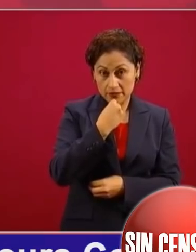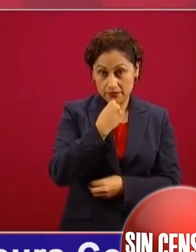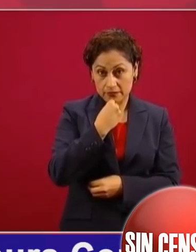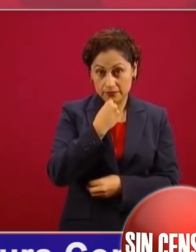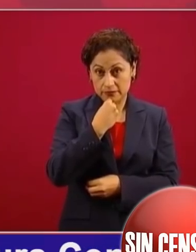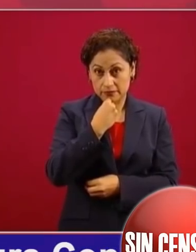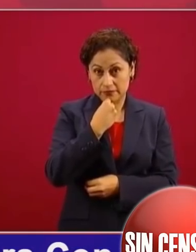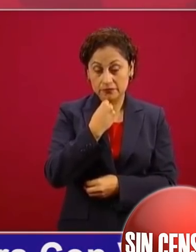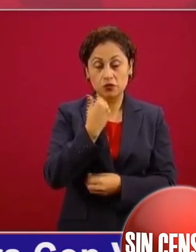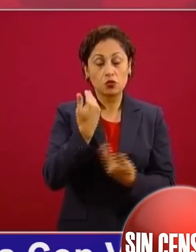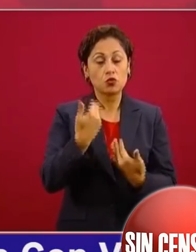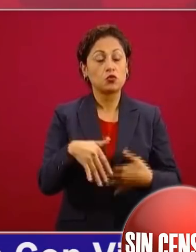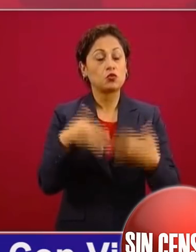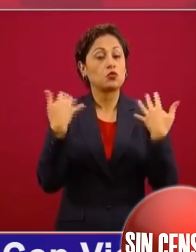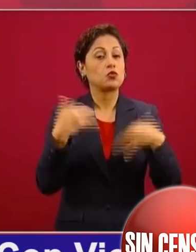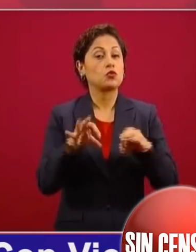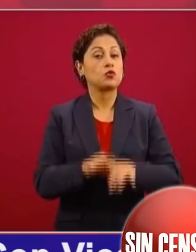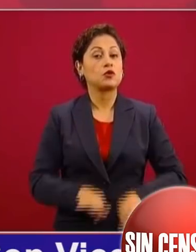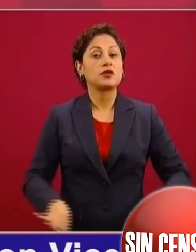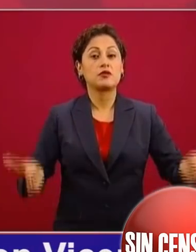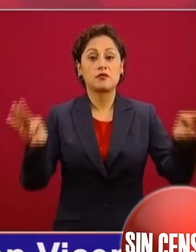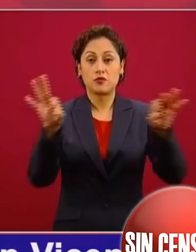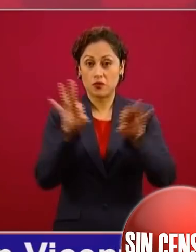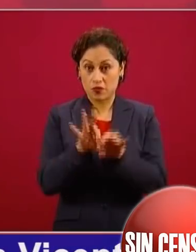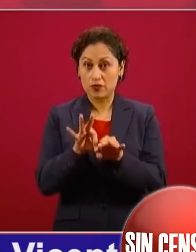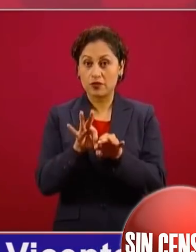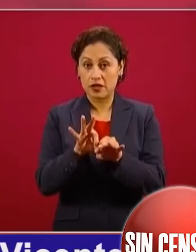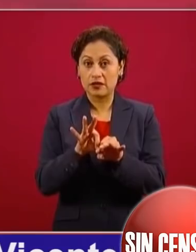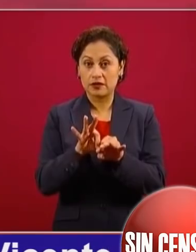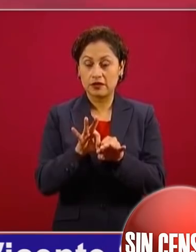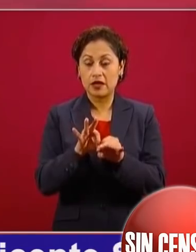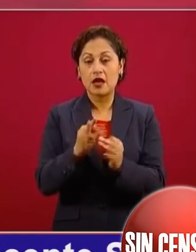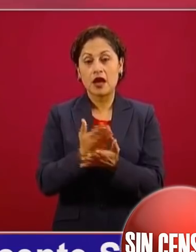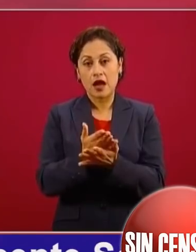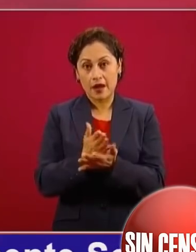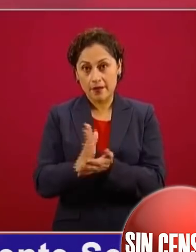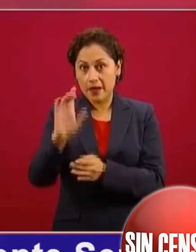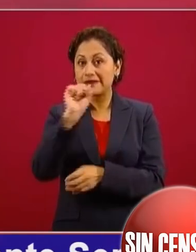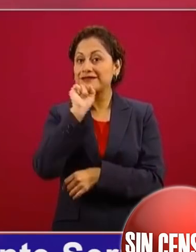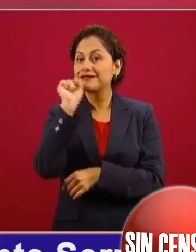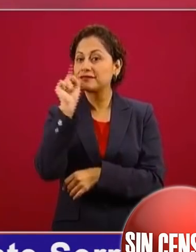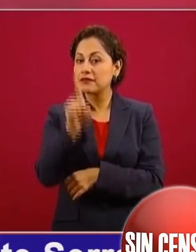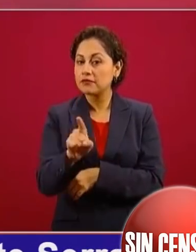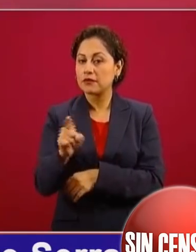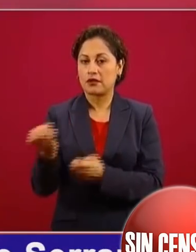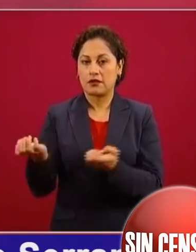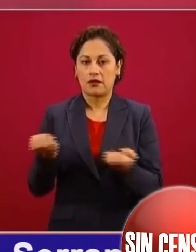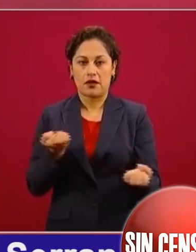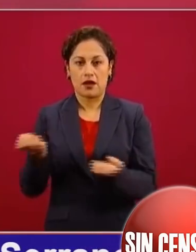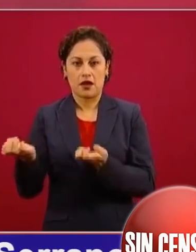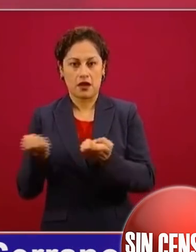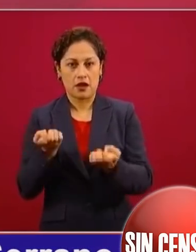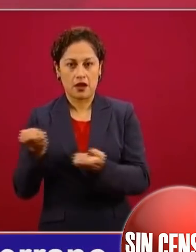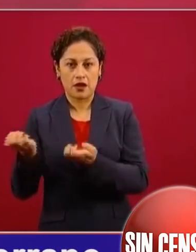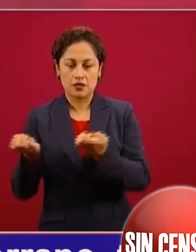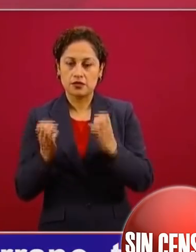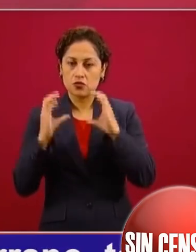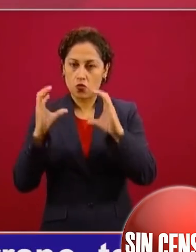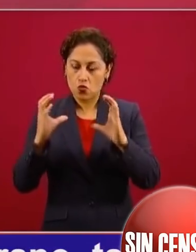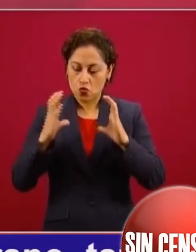es importantísima y como complemento también el deporte, no solo el